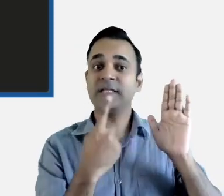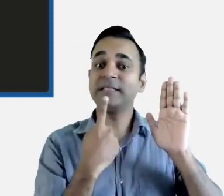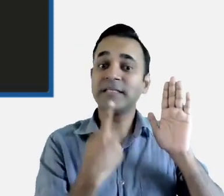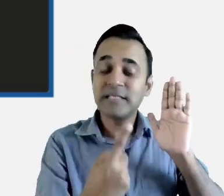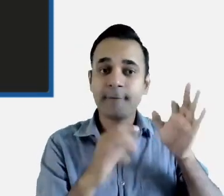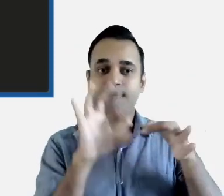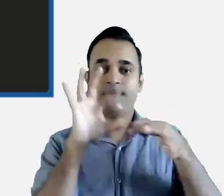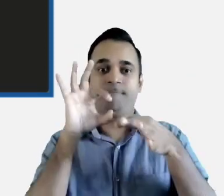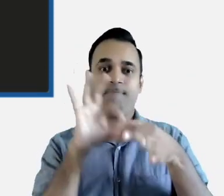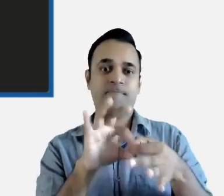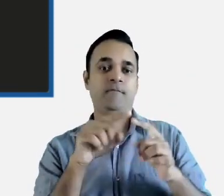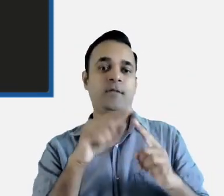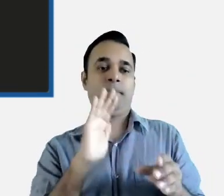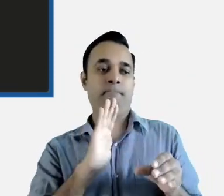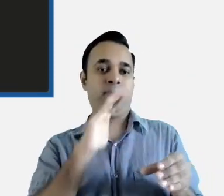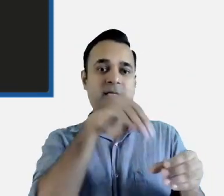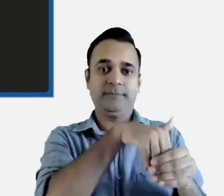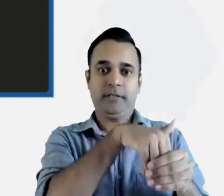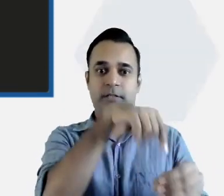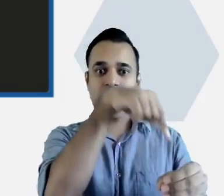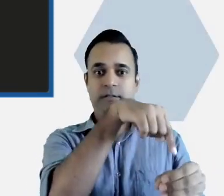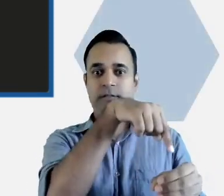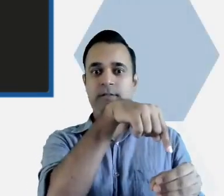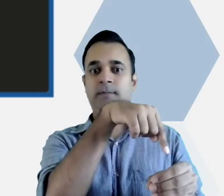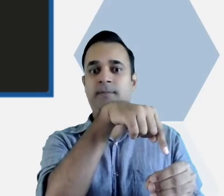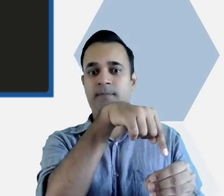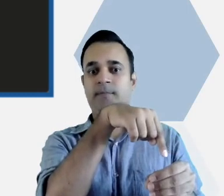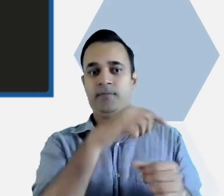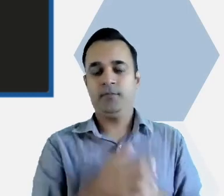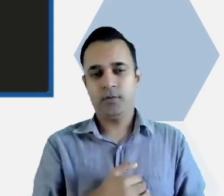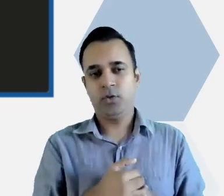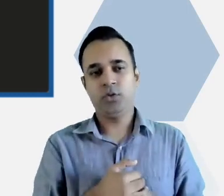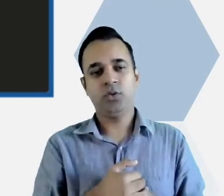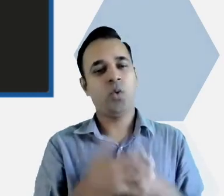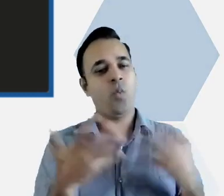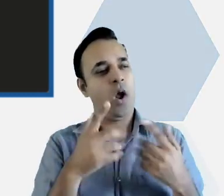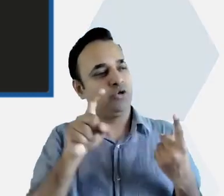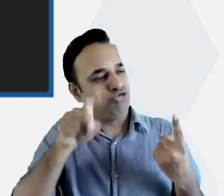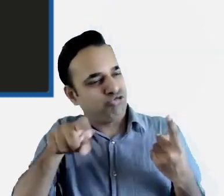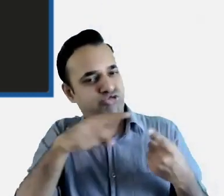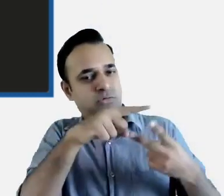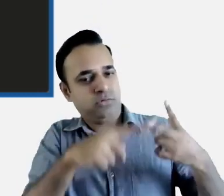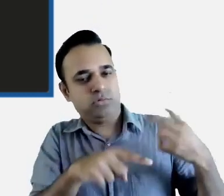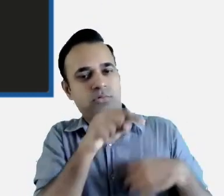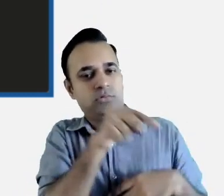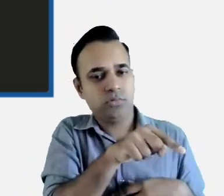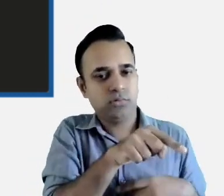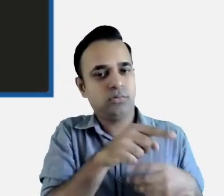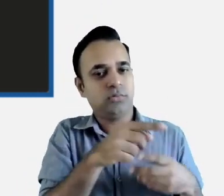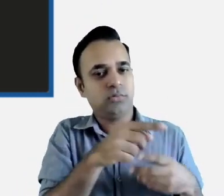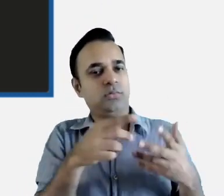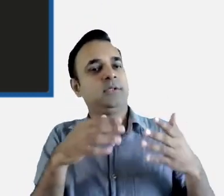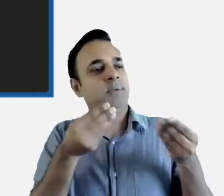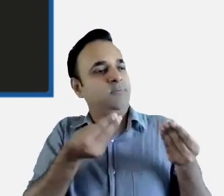apropiación de las soluciones resilientes. Hoy la planificación de infraestructura para un futuro